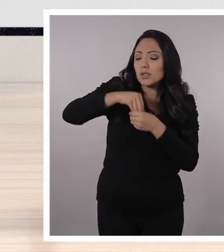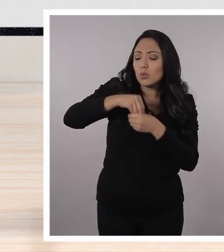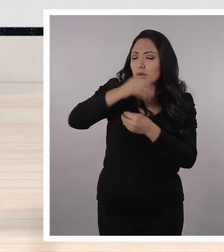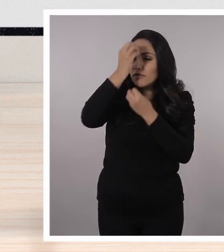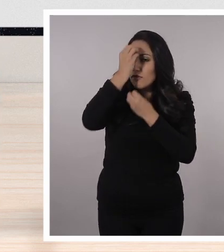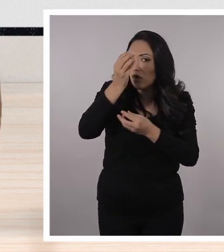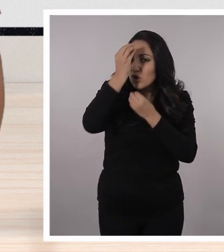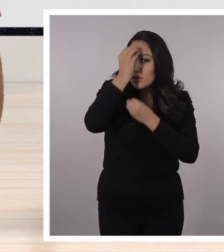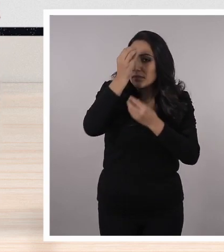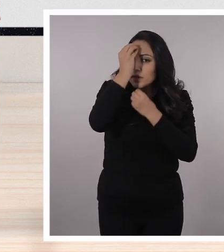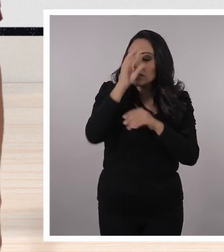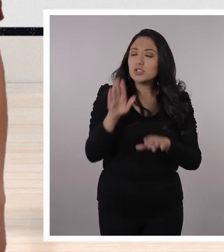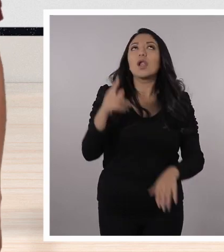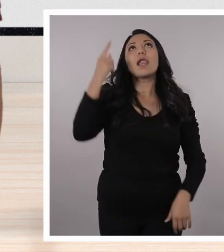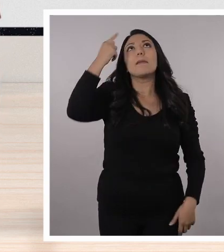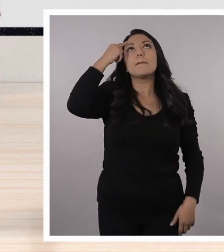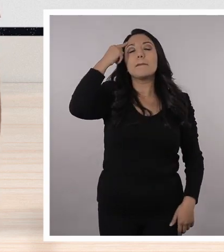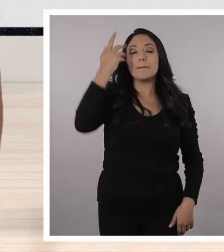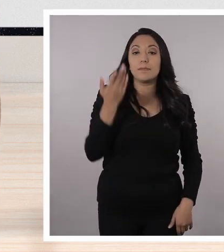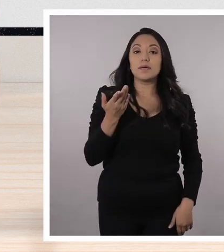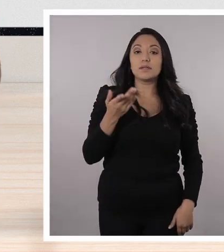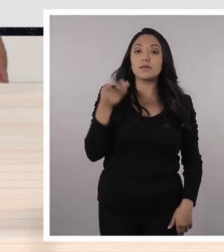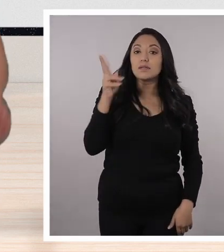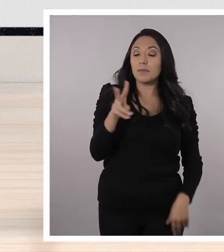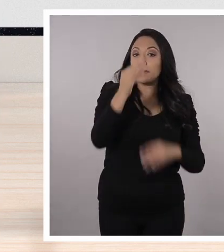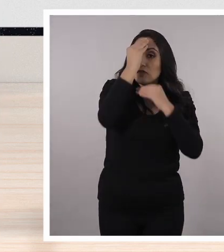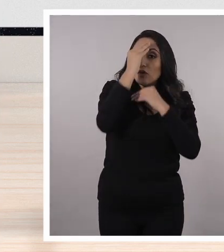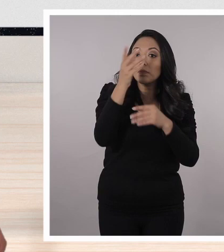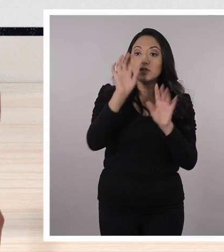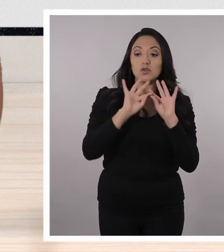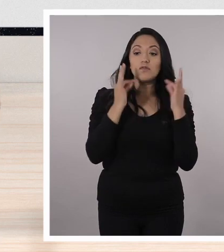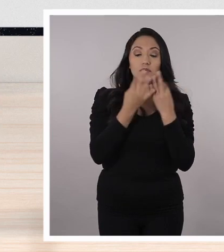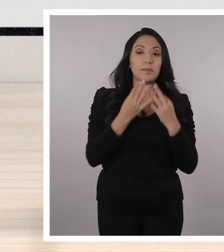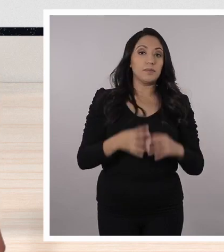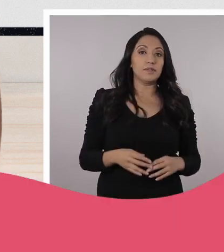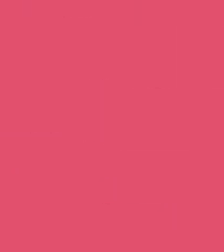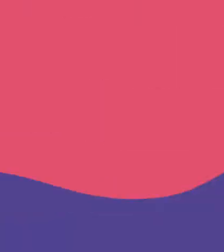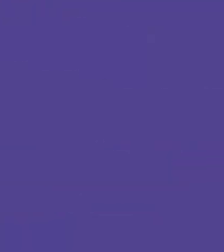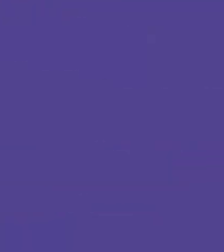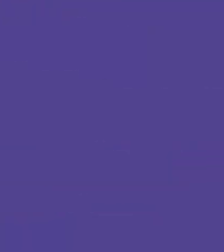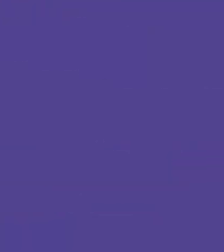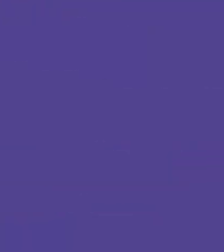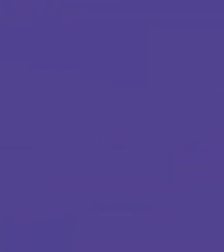los conocimientos en nuestra mente y así poderlo también socializar con nuestra familia en casa.